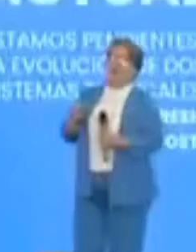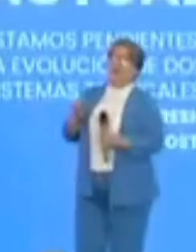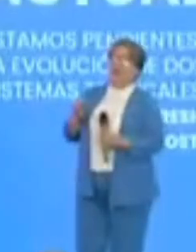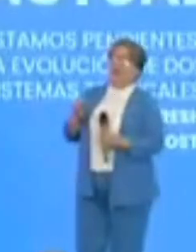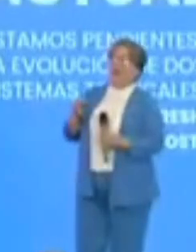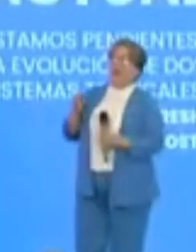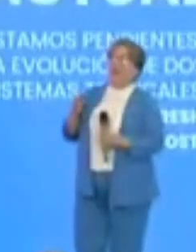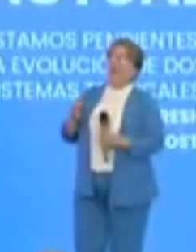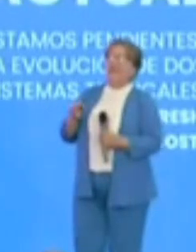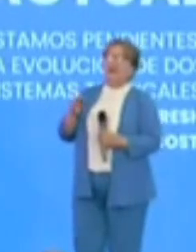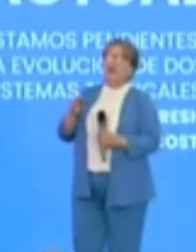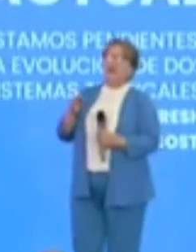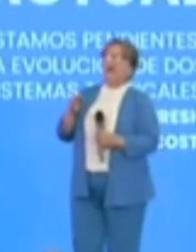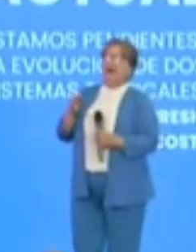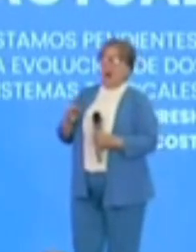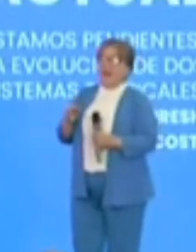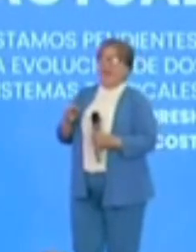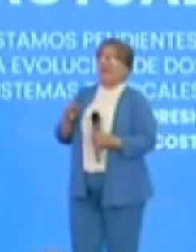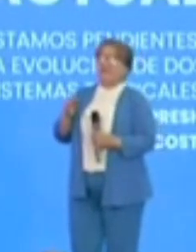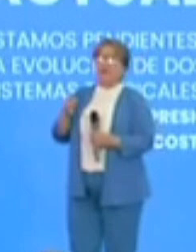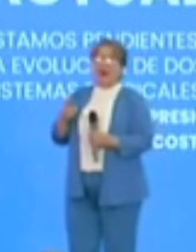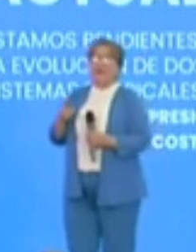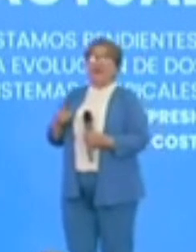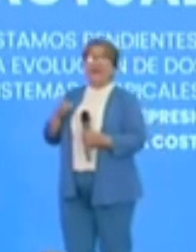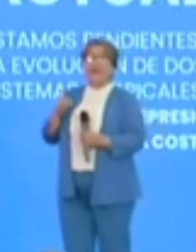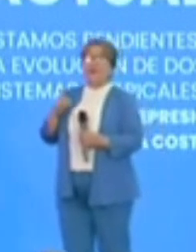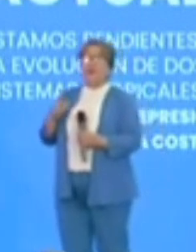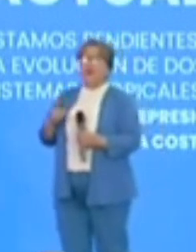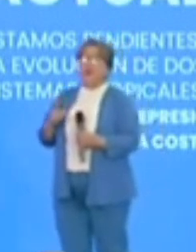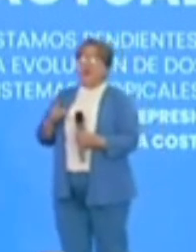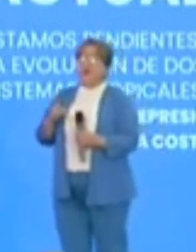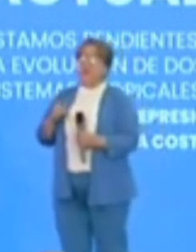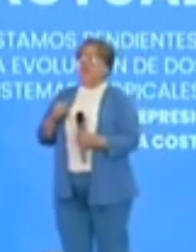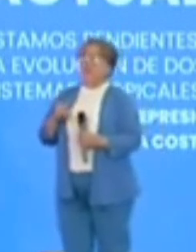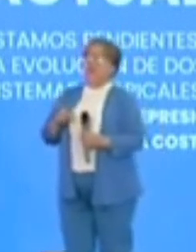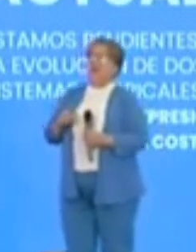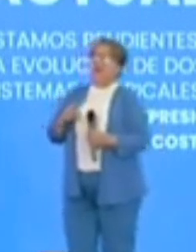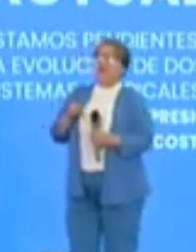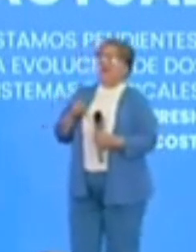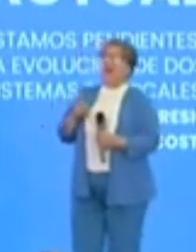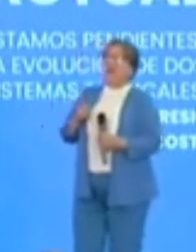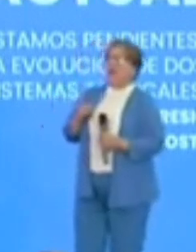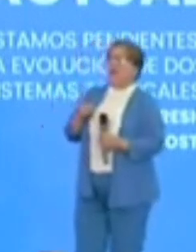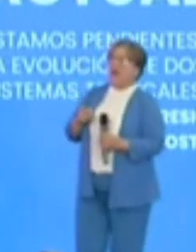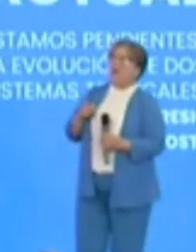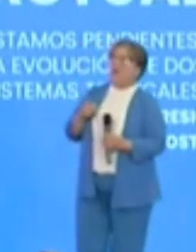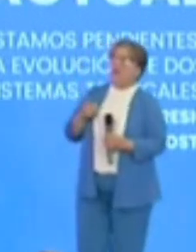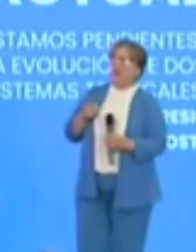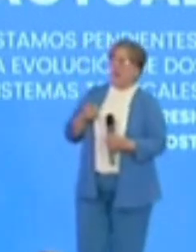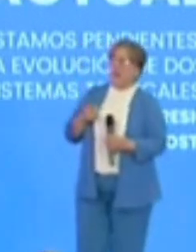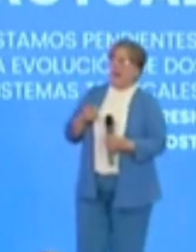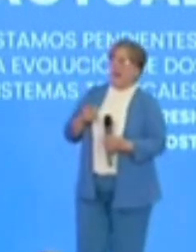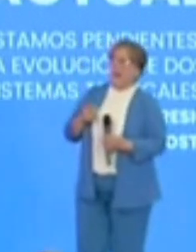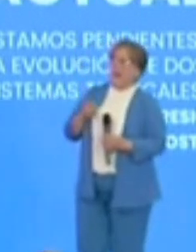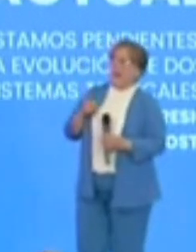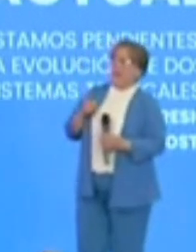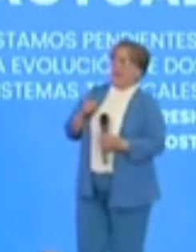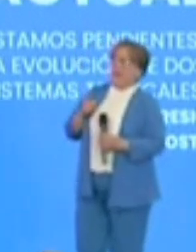norte y que ha degenerado en una vaguada. Esa vaguada fue la que produjo anoche esos acumulados de